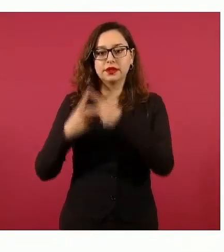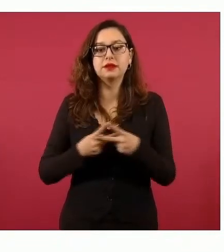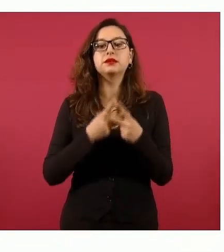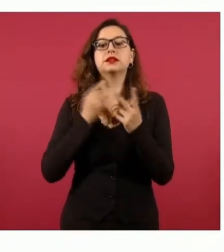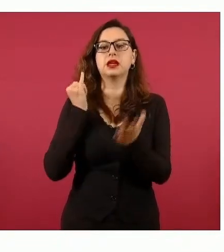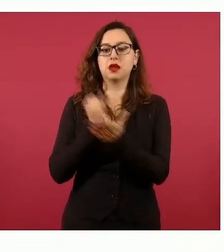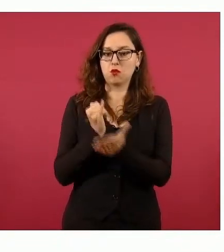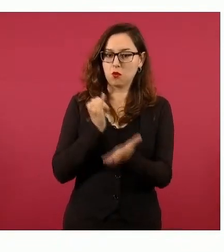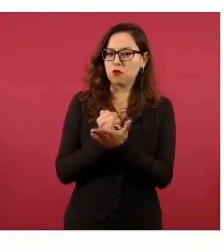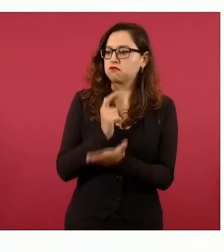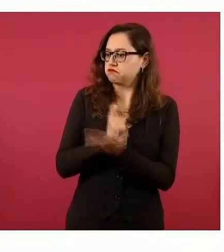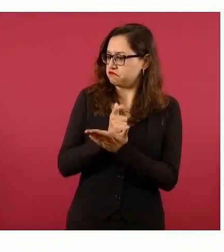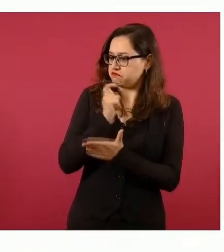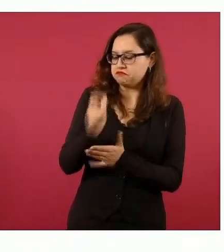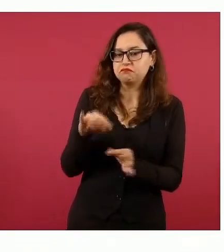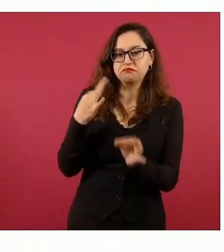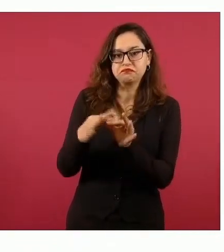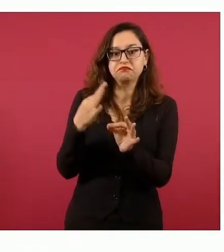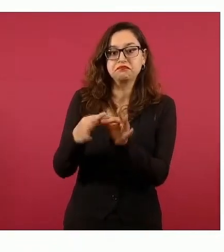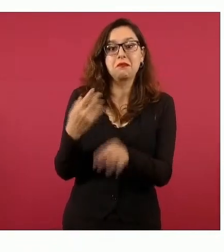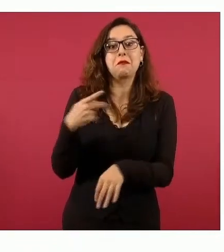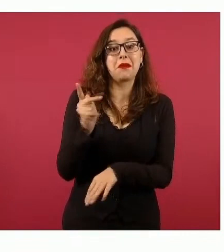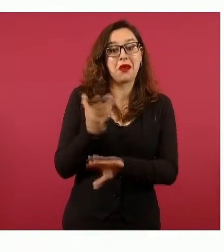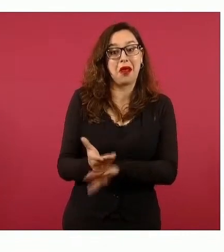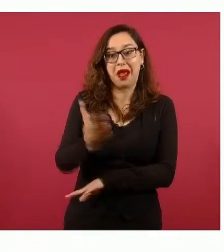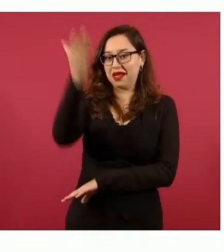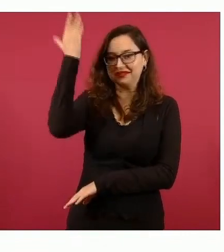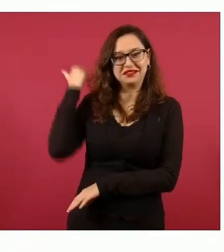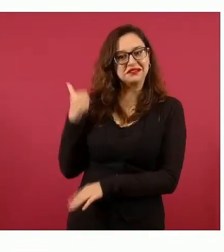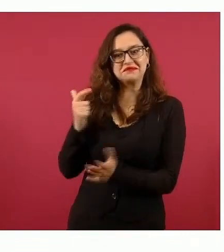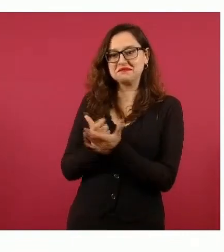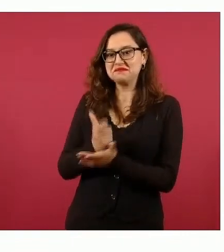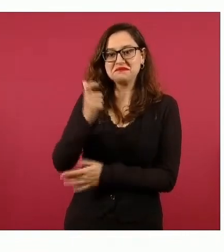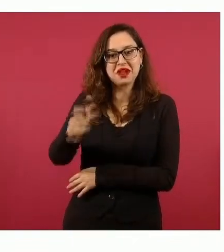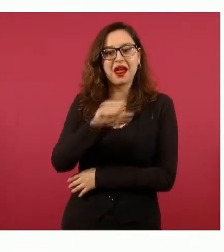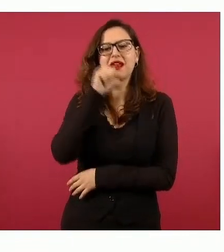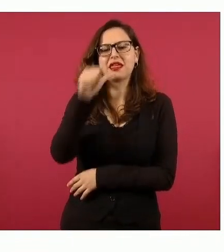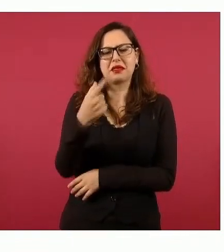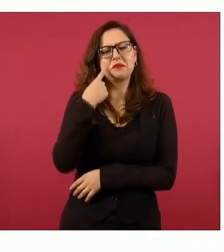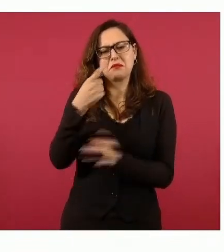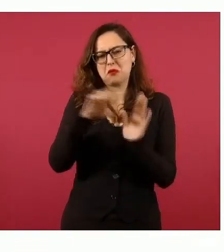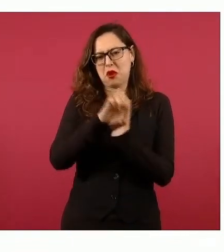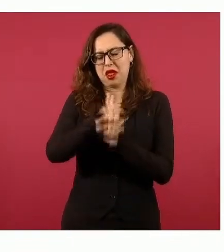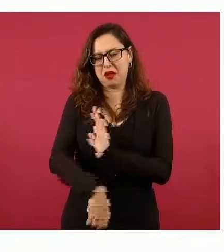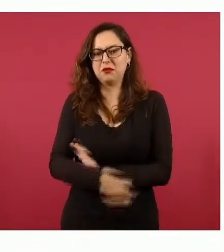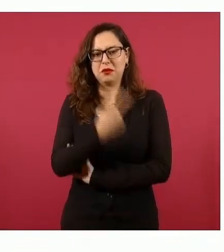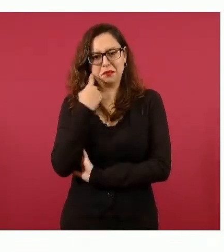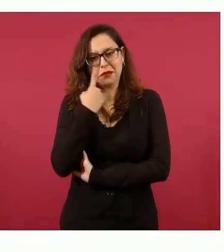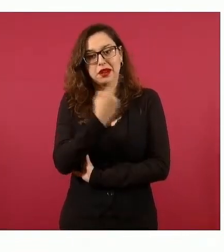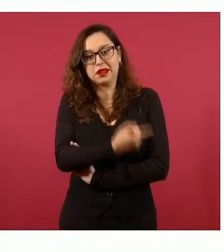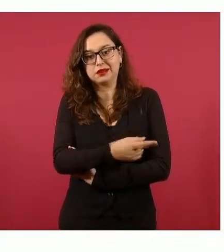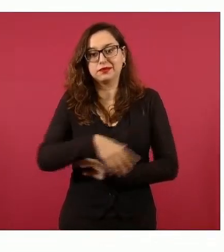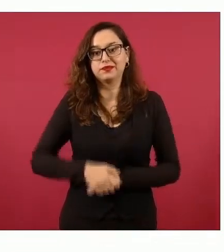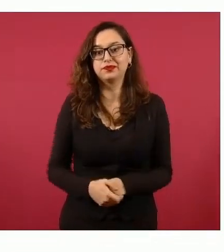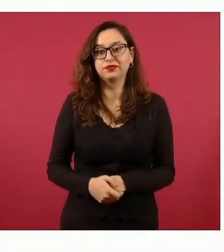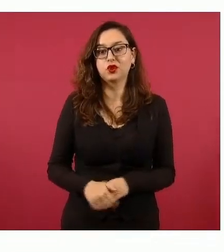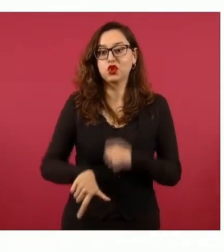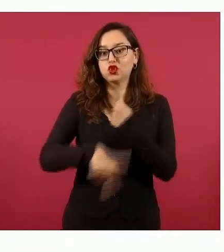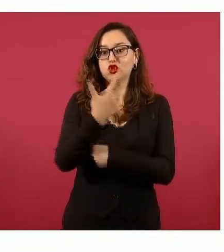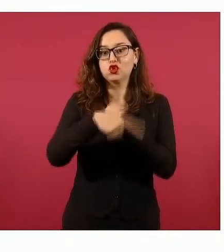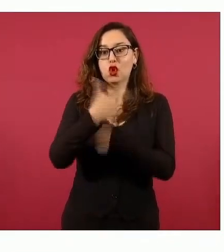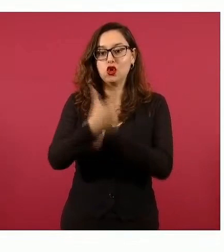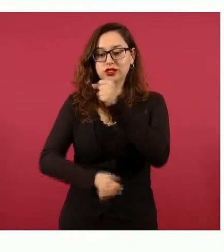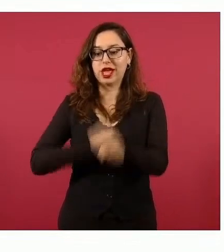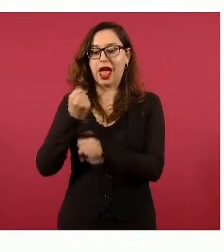Pero miren cuánto se condonó a Televisa en dos sexenios,